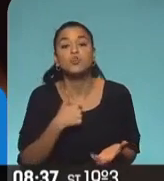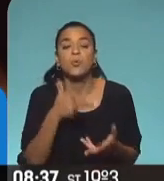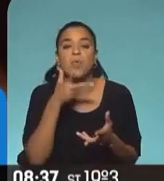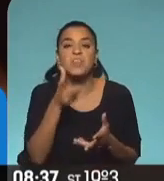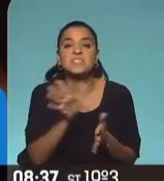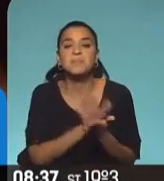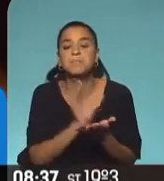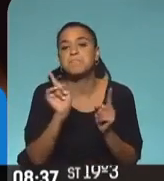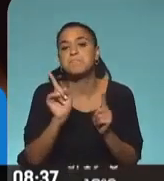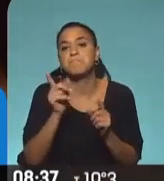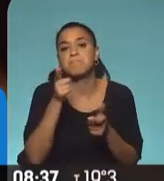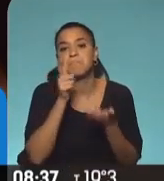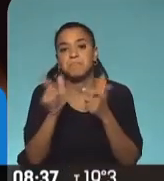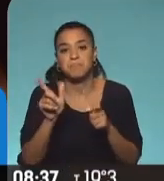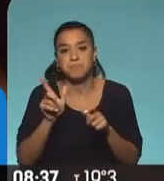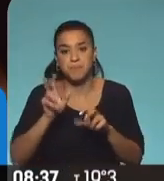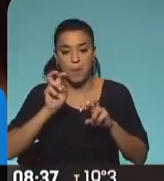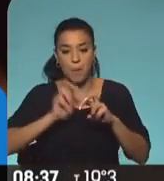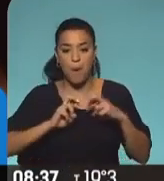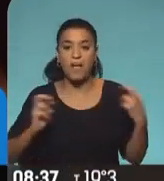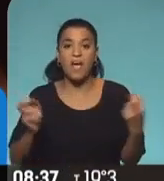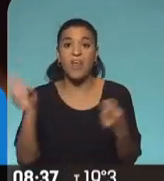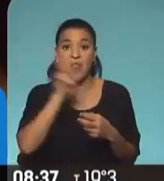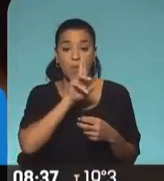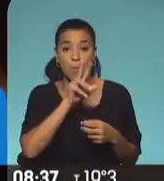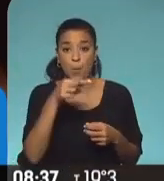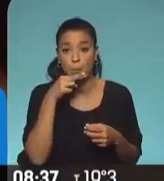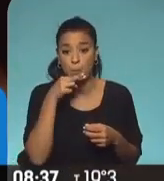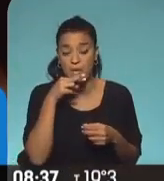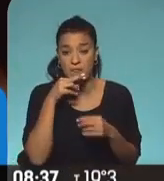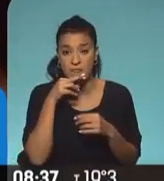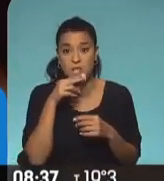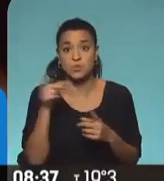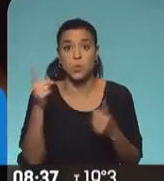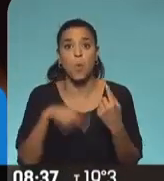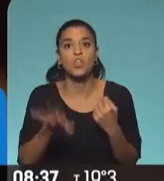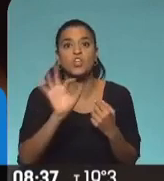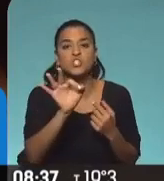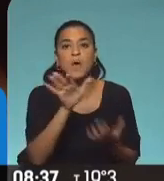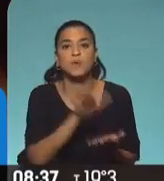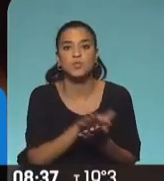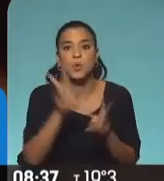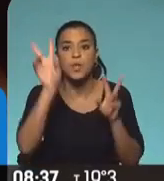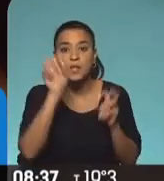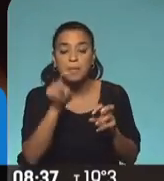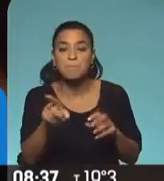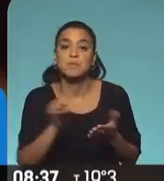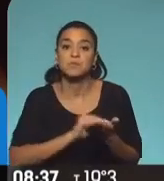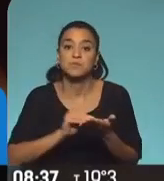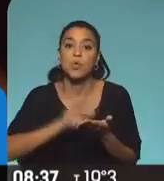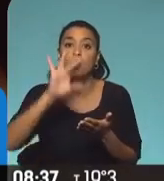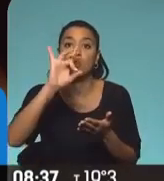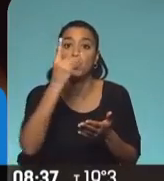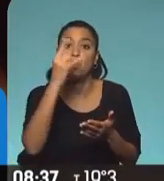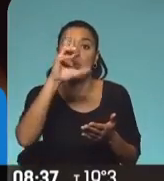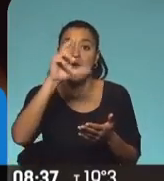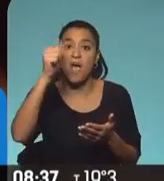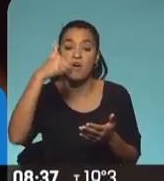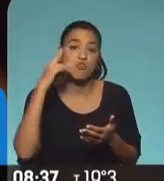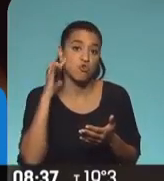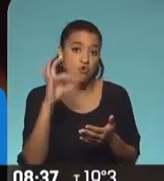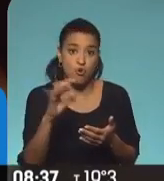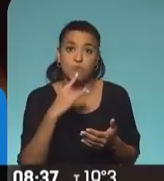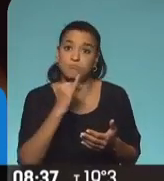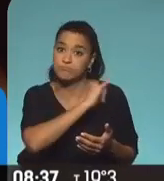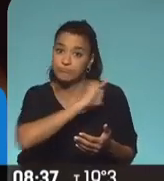propias las palabras de la banca de la mujer el día viernes horas después que que se conoció este hecho la propia senadora norma durango lo señaló